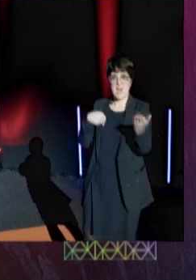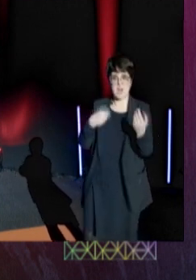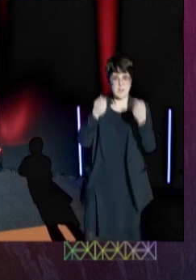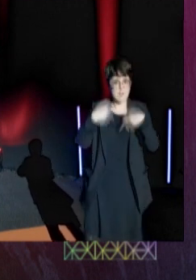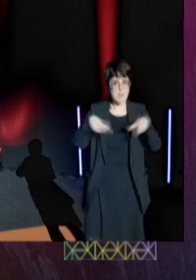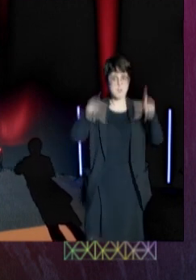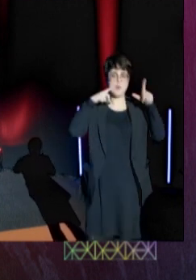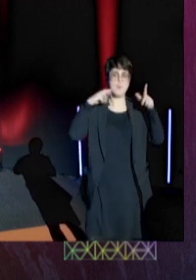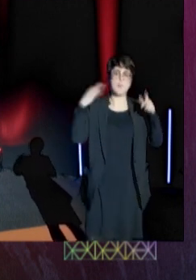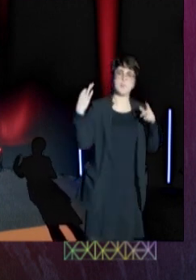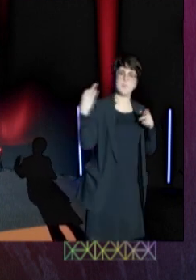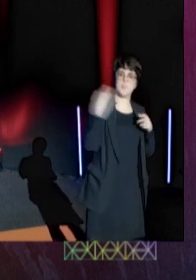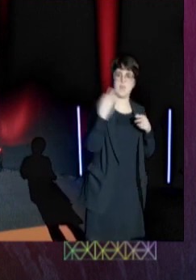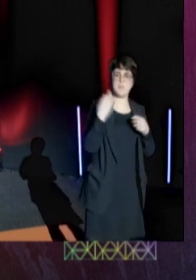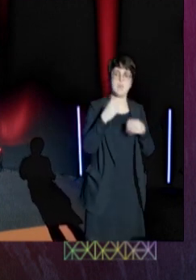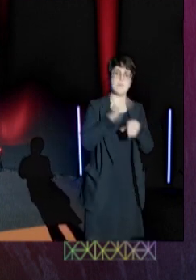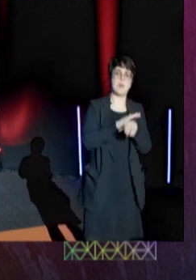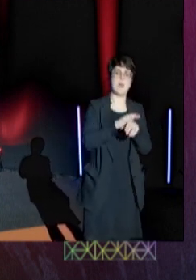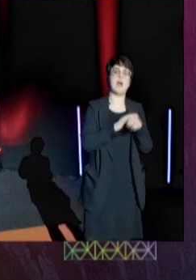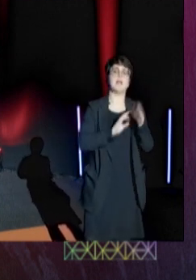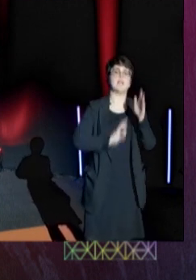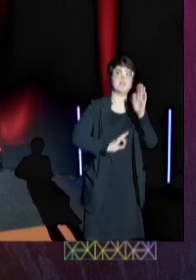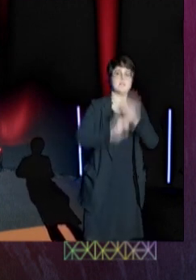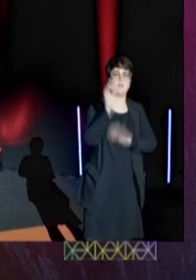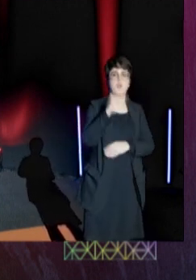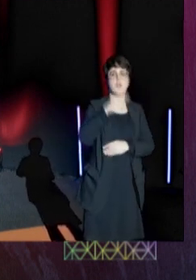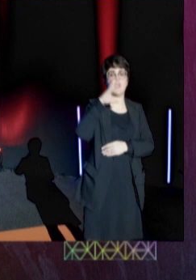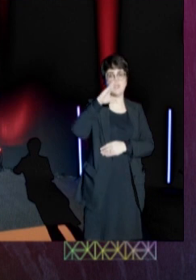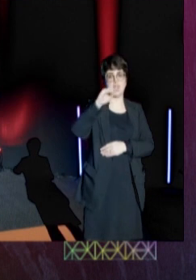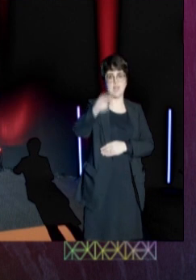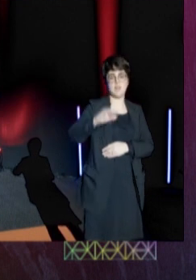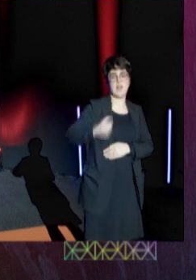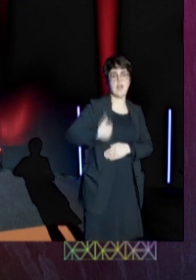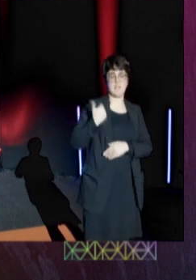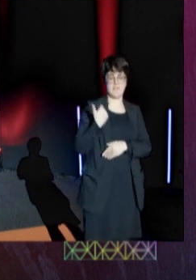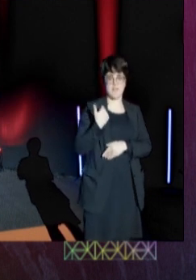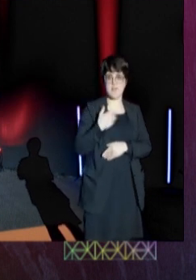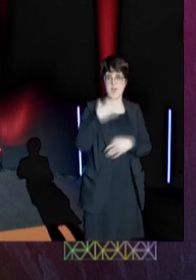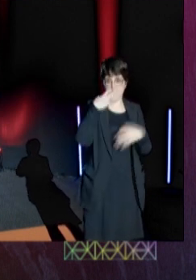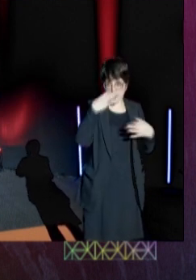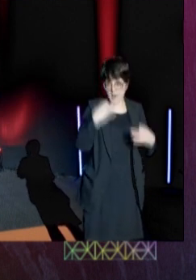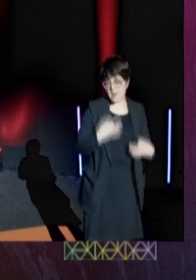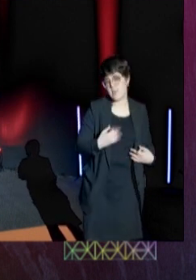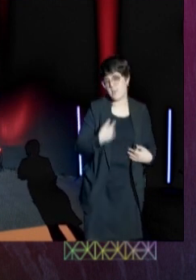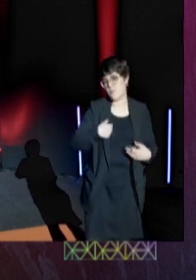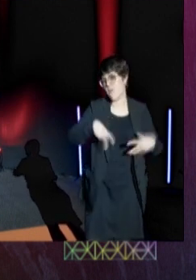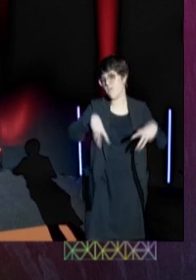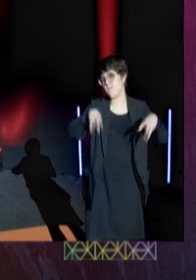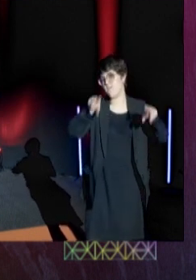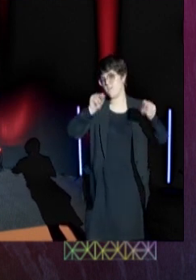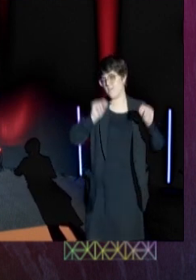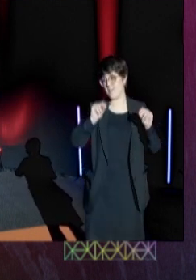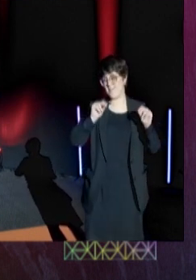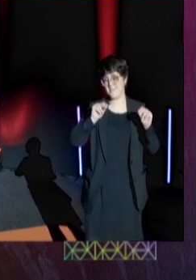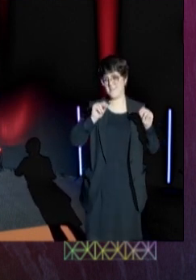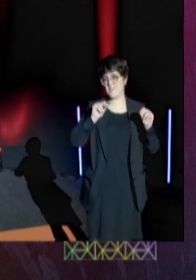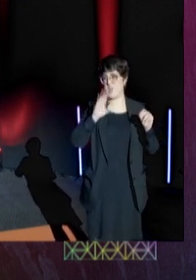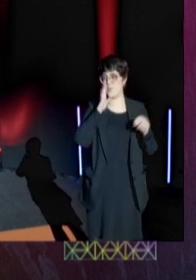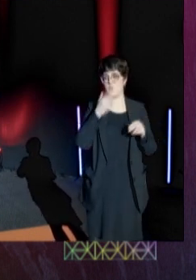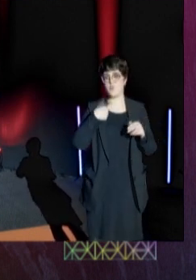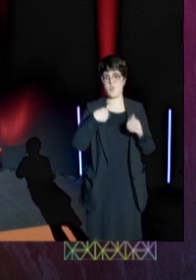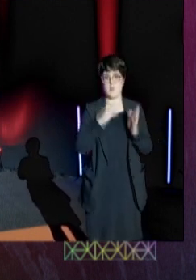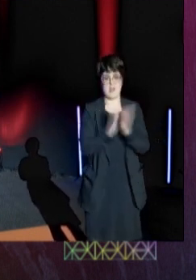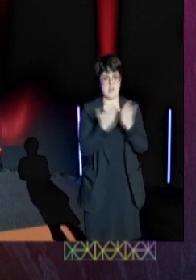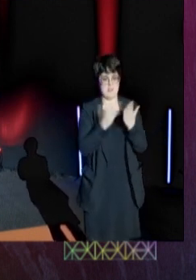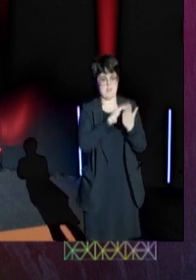centro de todo el desarrollo de la Inteligencia artificial y Y la verdad es que voy a terminar porque esto lo he leído un libro